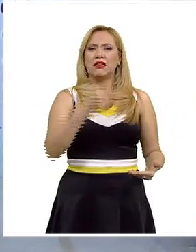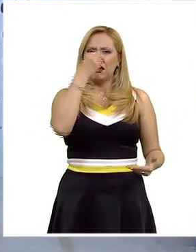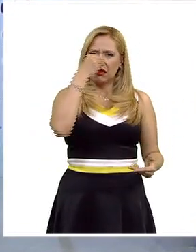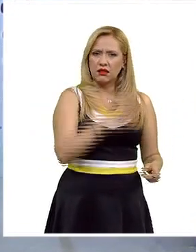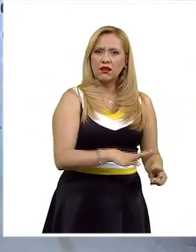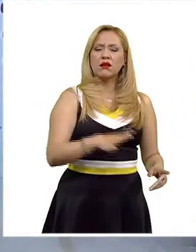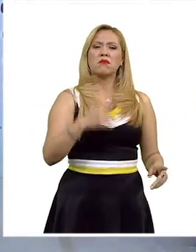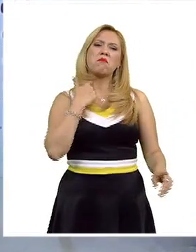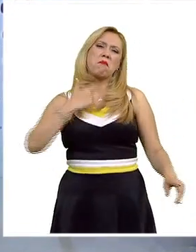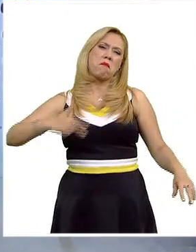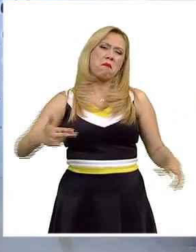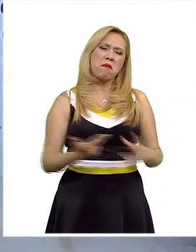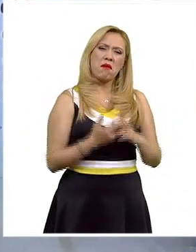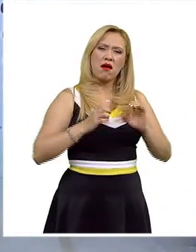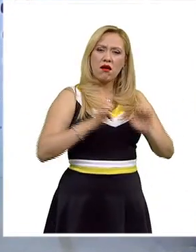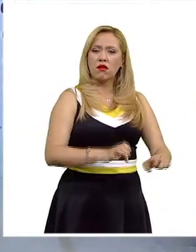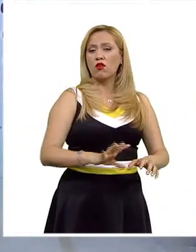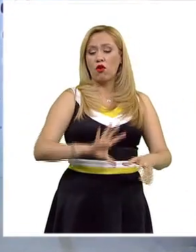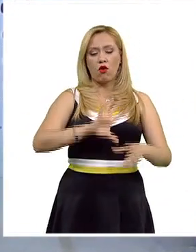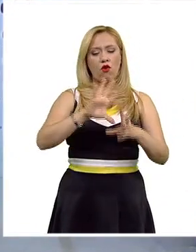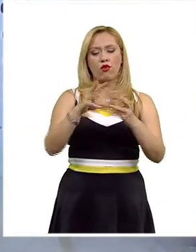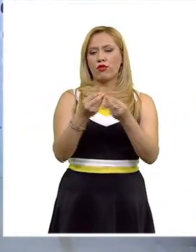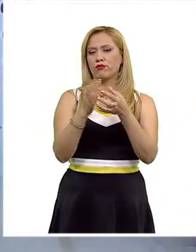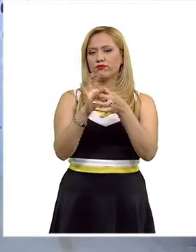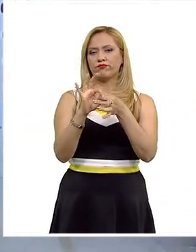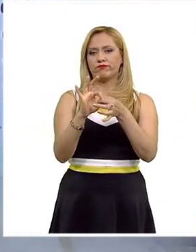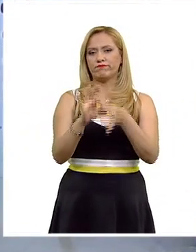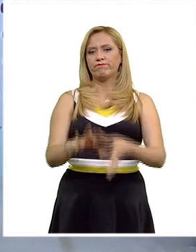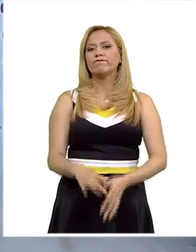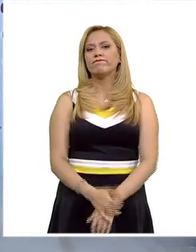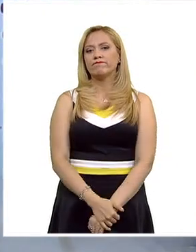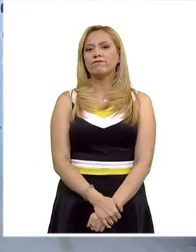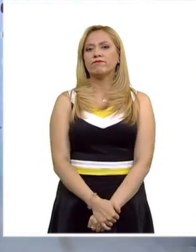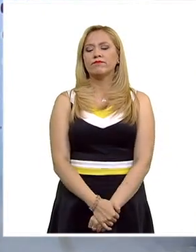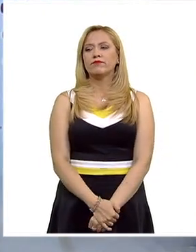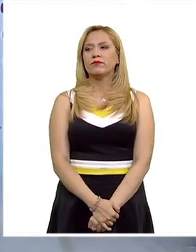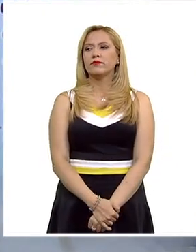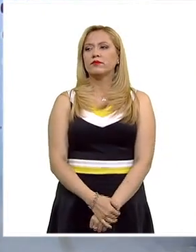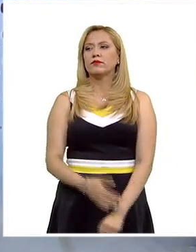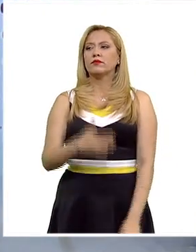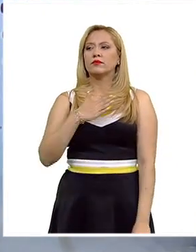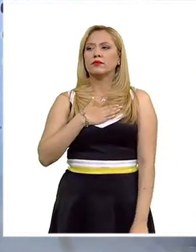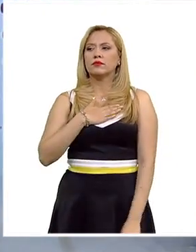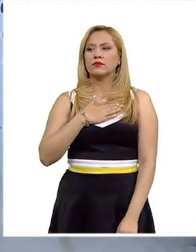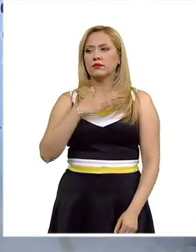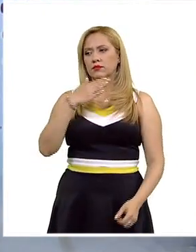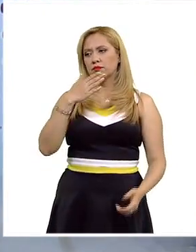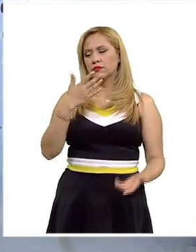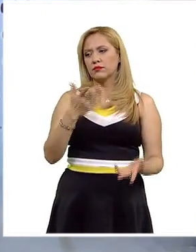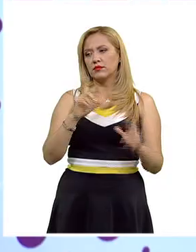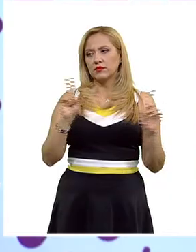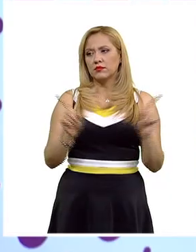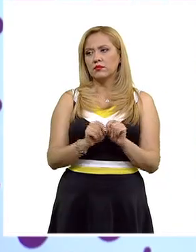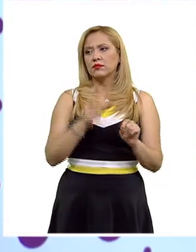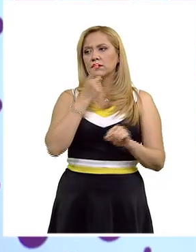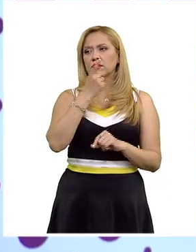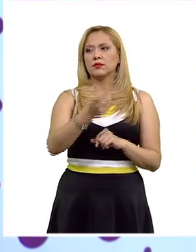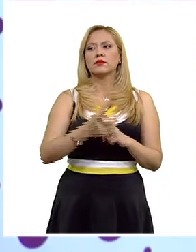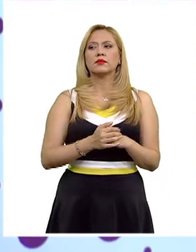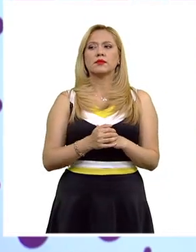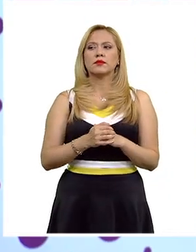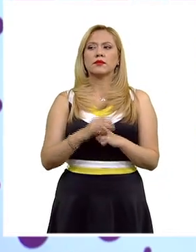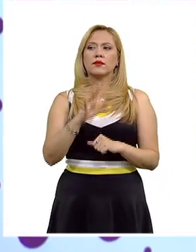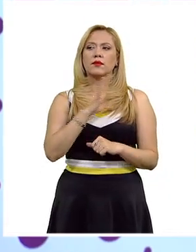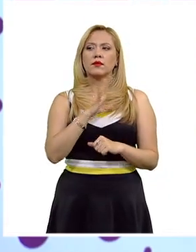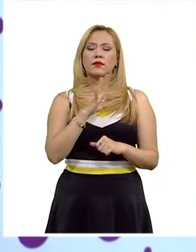feminicidio, en fin, está todo imbricado. Está ligado. Ligado. Bueno, yo como conclusión podría decir